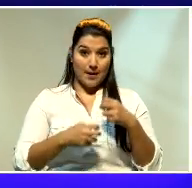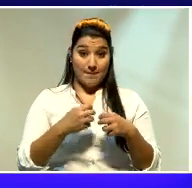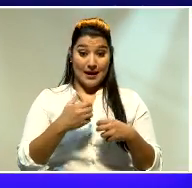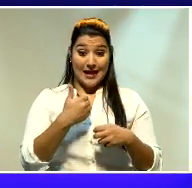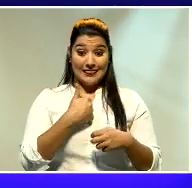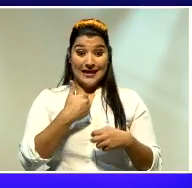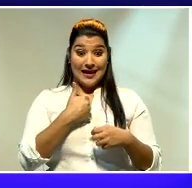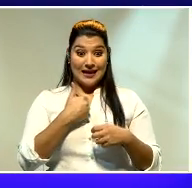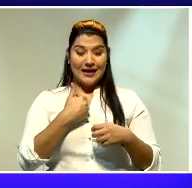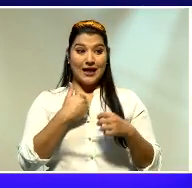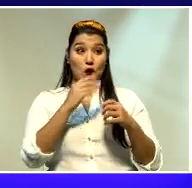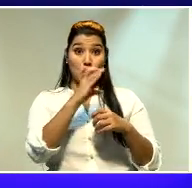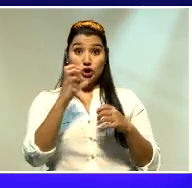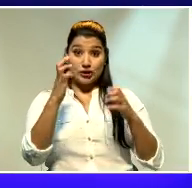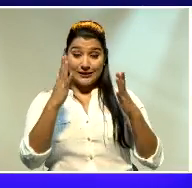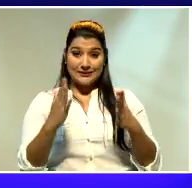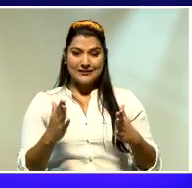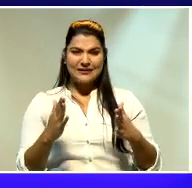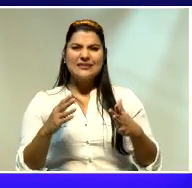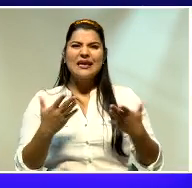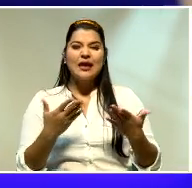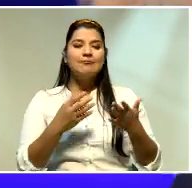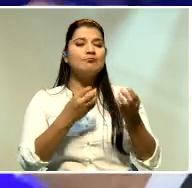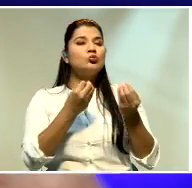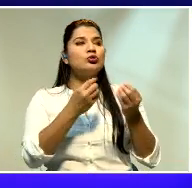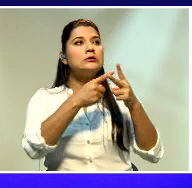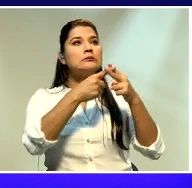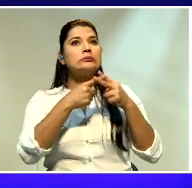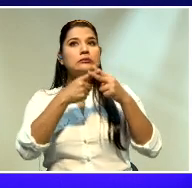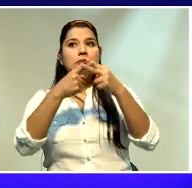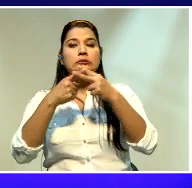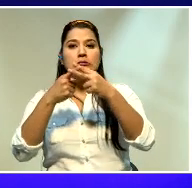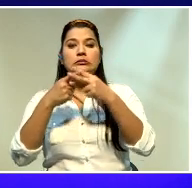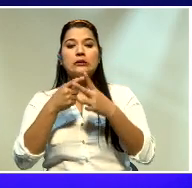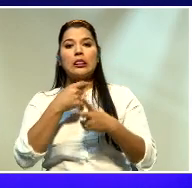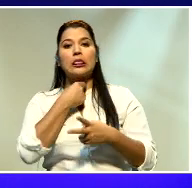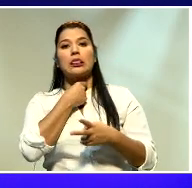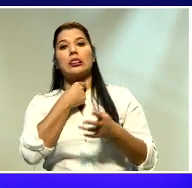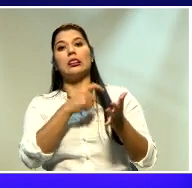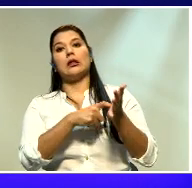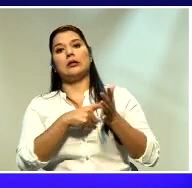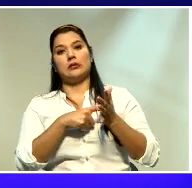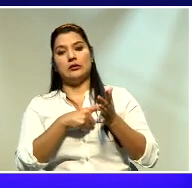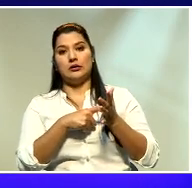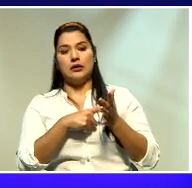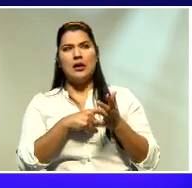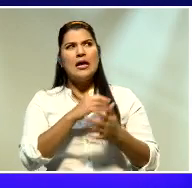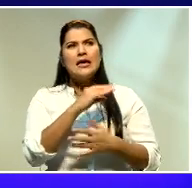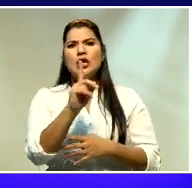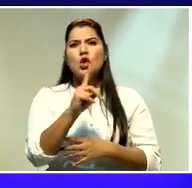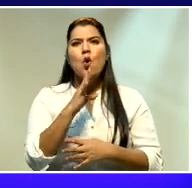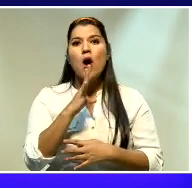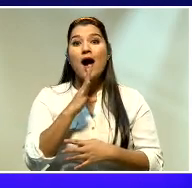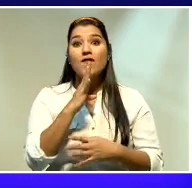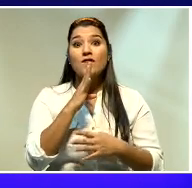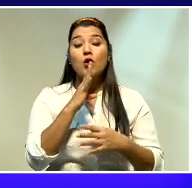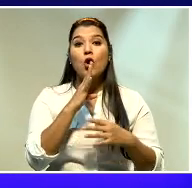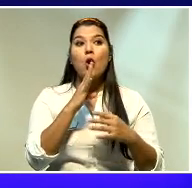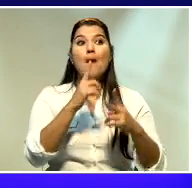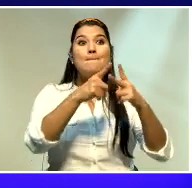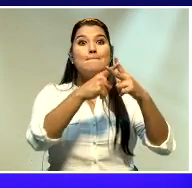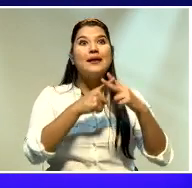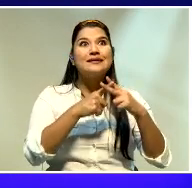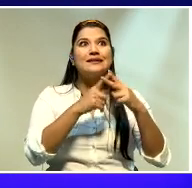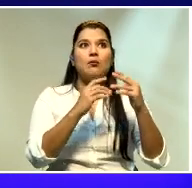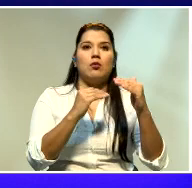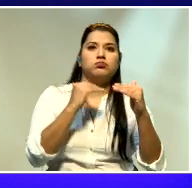tienen las familias de Costa Rica es el endeudamiento. Una parte, y no hablo de sobreendeudamiento, porque